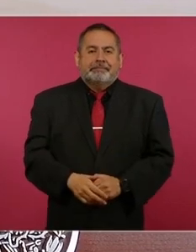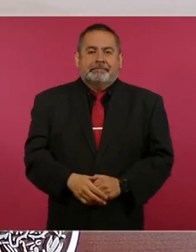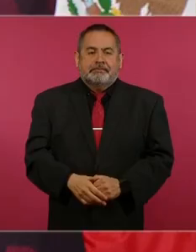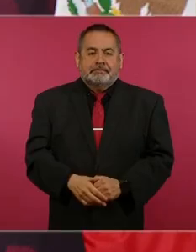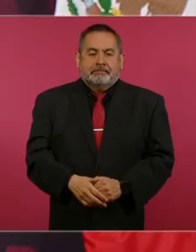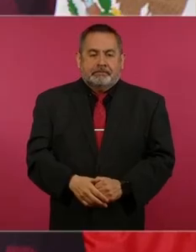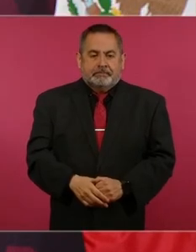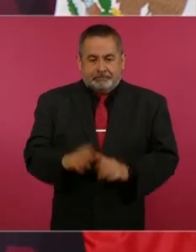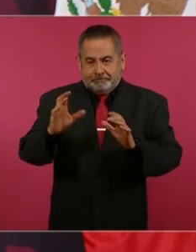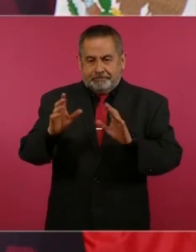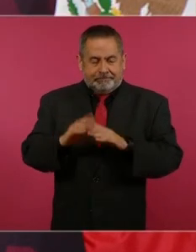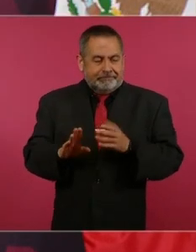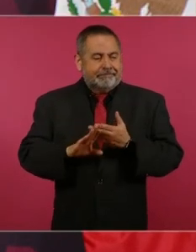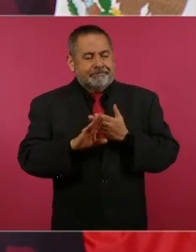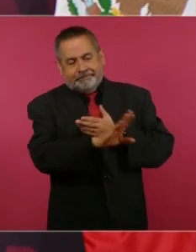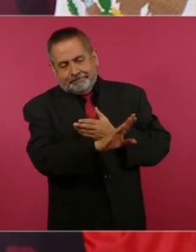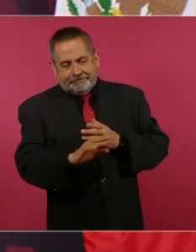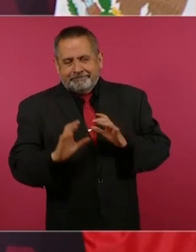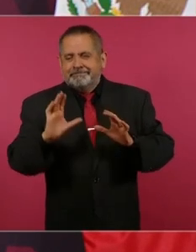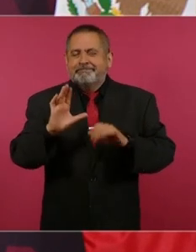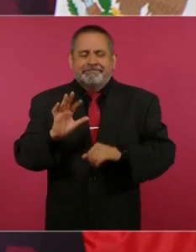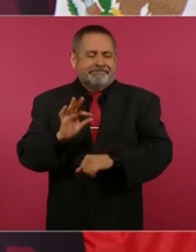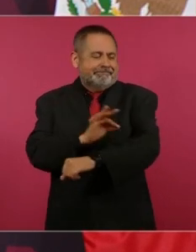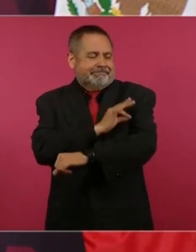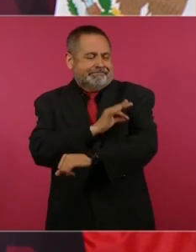¿eh? Vacúnate.